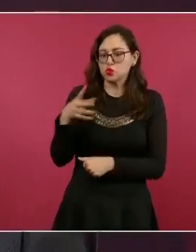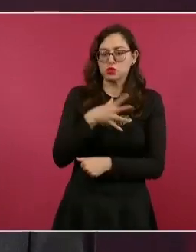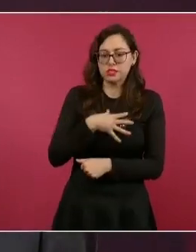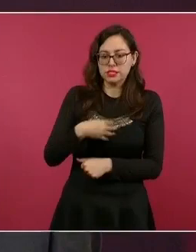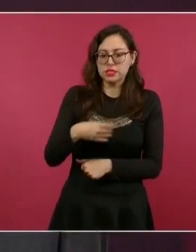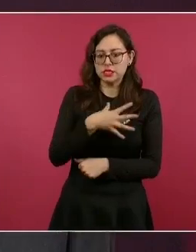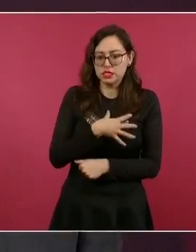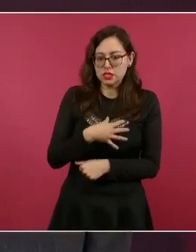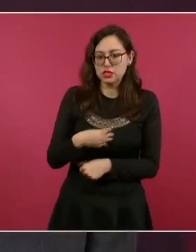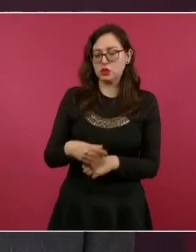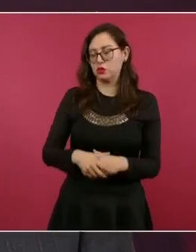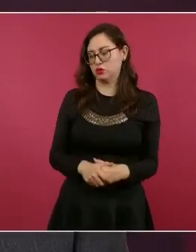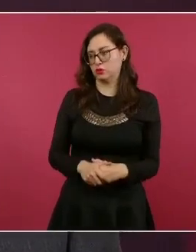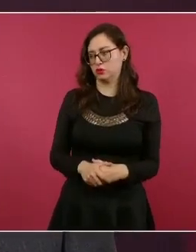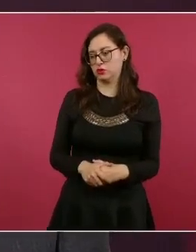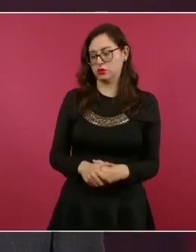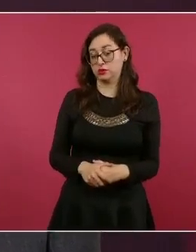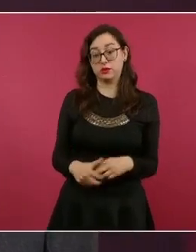y a los jóvenes,